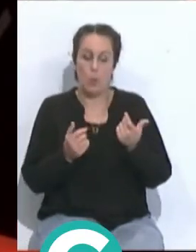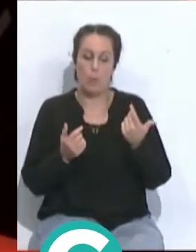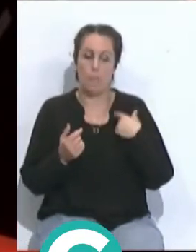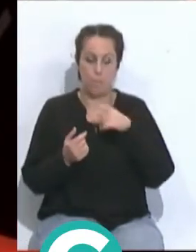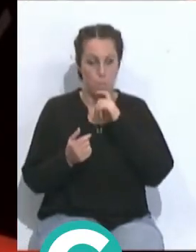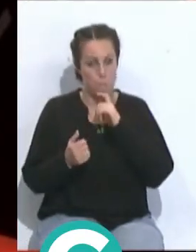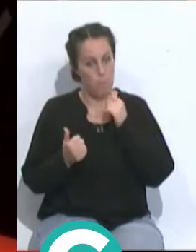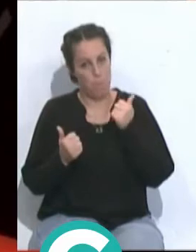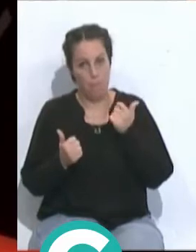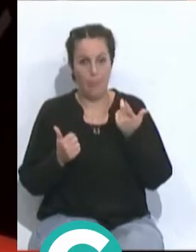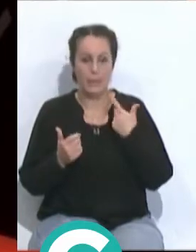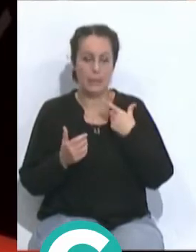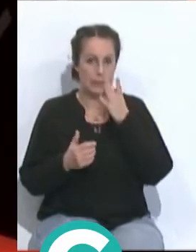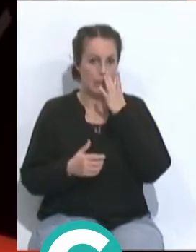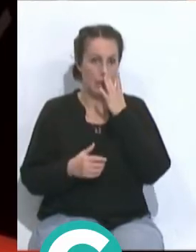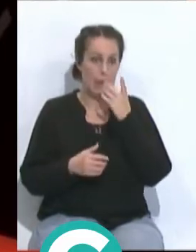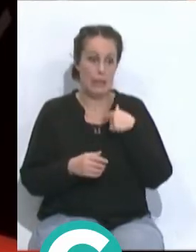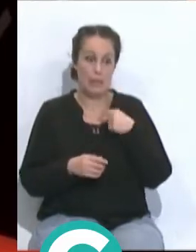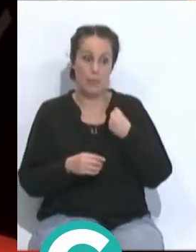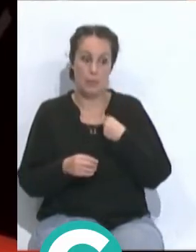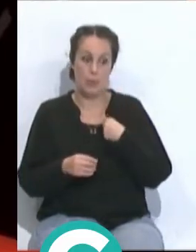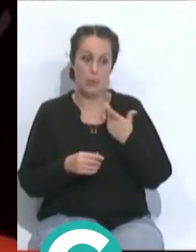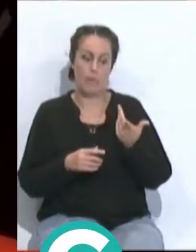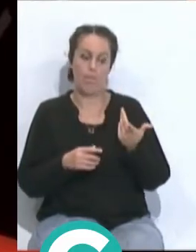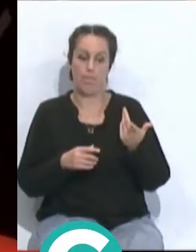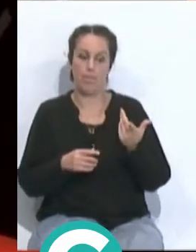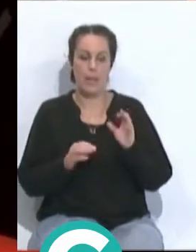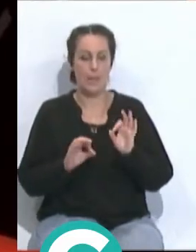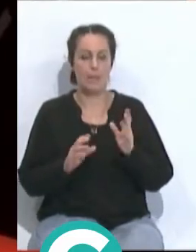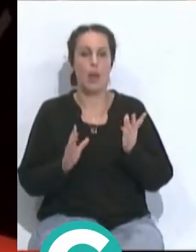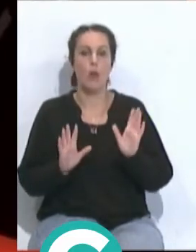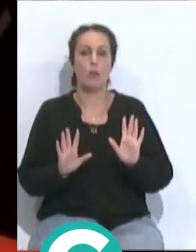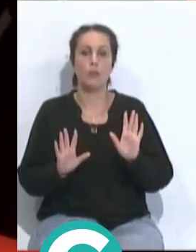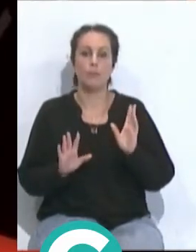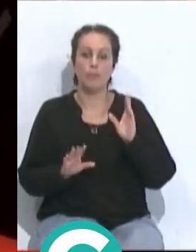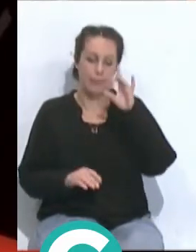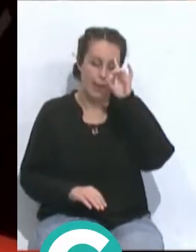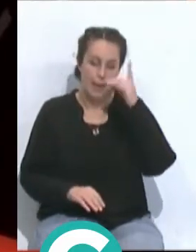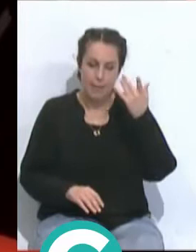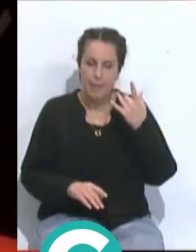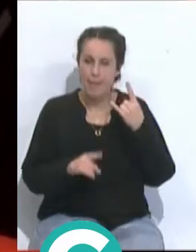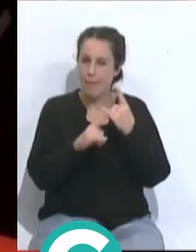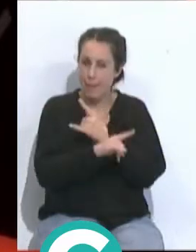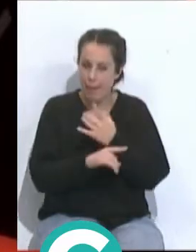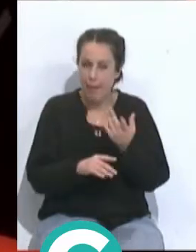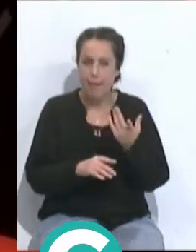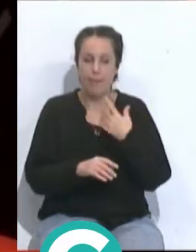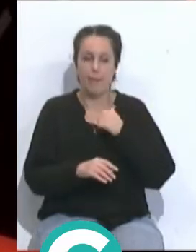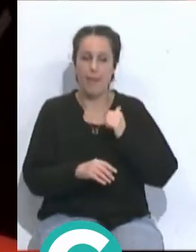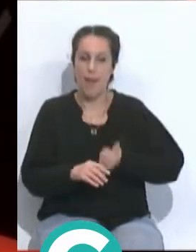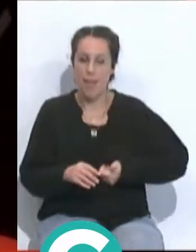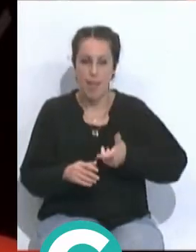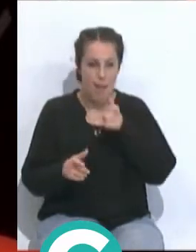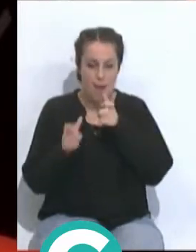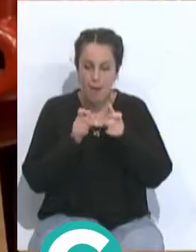más complicado, ¿no? Que el carnaval se adelante a esos tiempos, pero sí que es cierto que, hombre, el ingenio, la ironía, la riqueza léxica